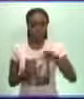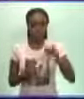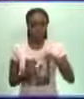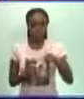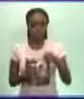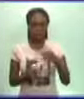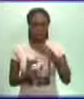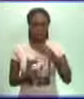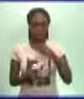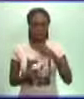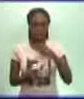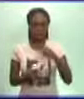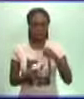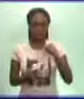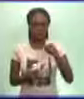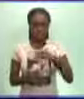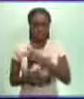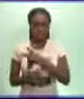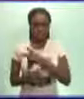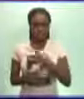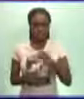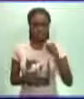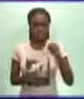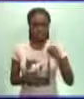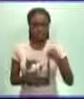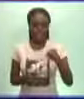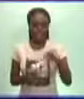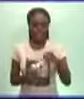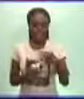la montaña es la voluntad quien determina